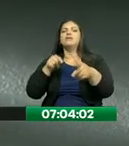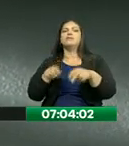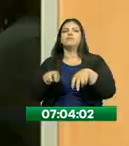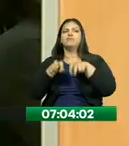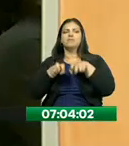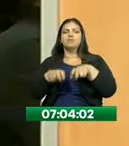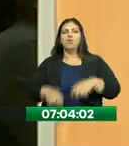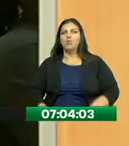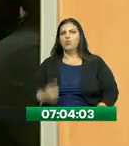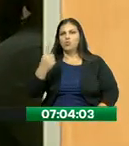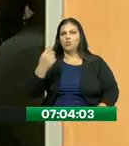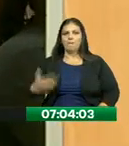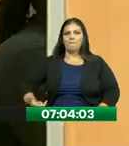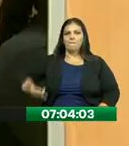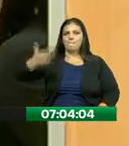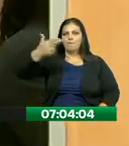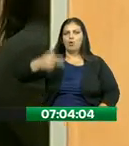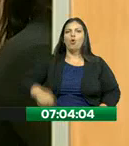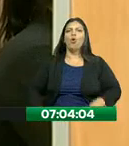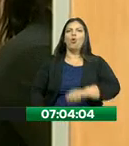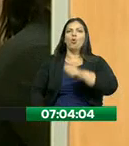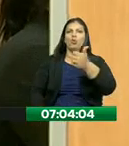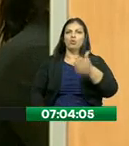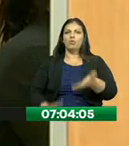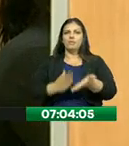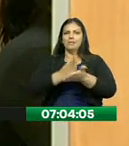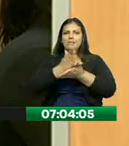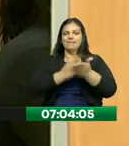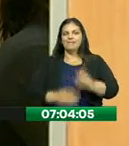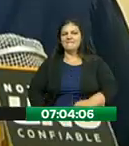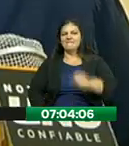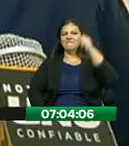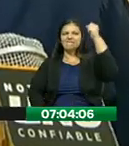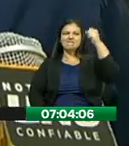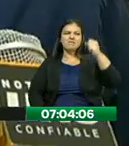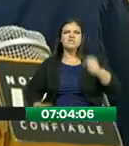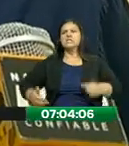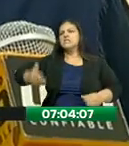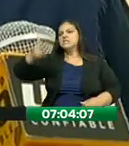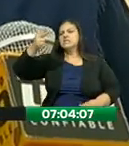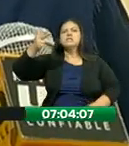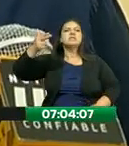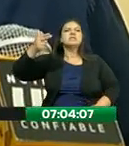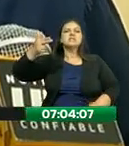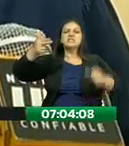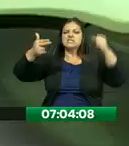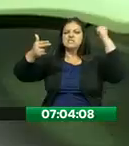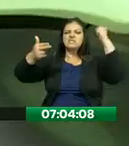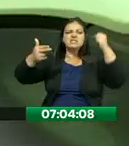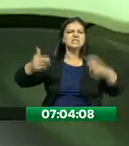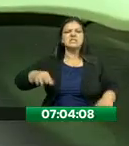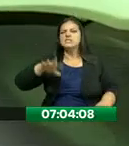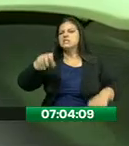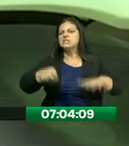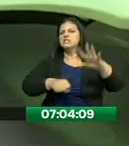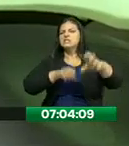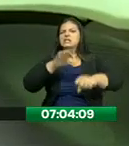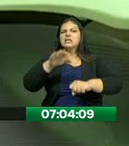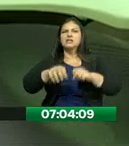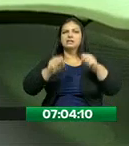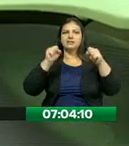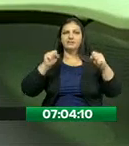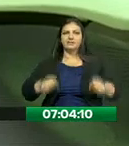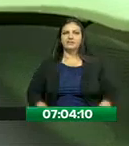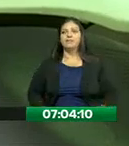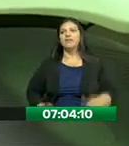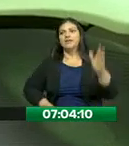un arma blanca tipo cuchillo y han perseguido a desvalijar a los pasajeros el aprendido será